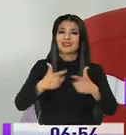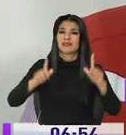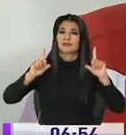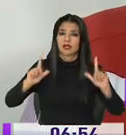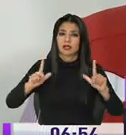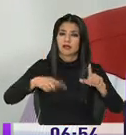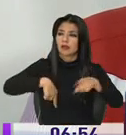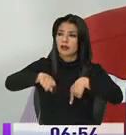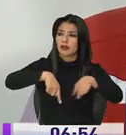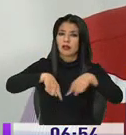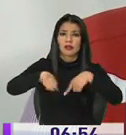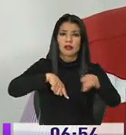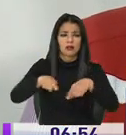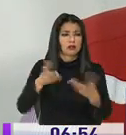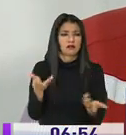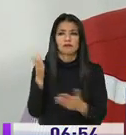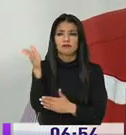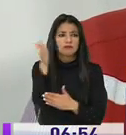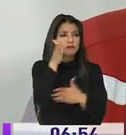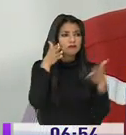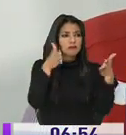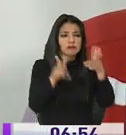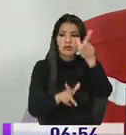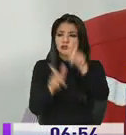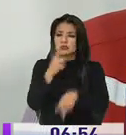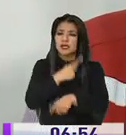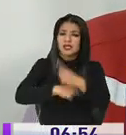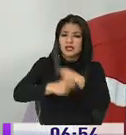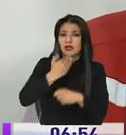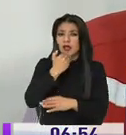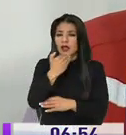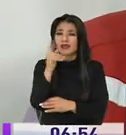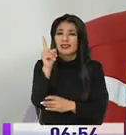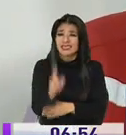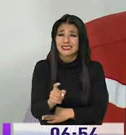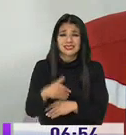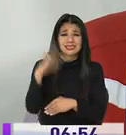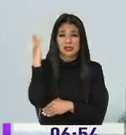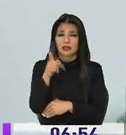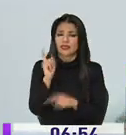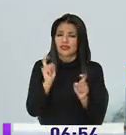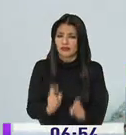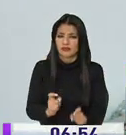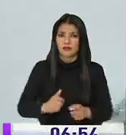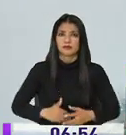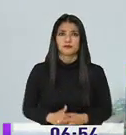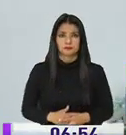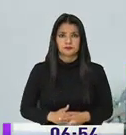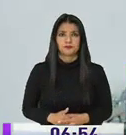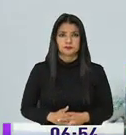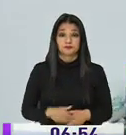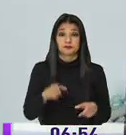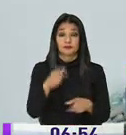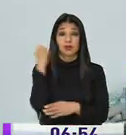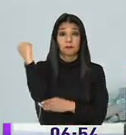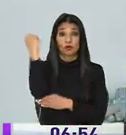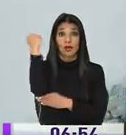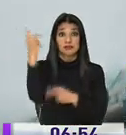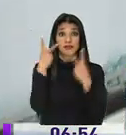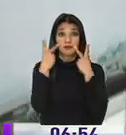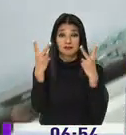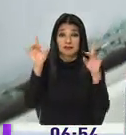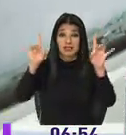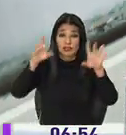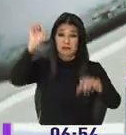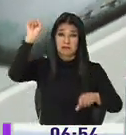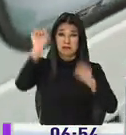para poder brindar atención a las personas vulnerables que más lo necesitan en esta ambulancia por ejemplo rompieron los vidrios